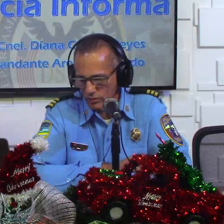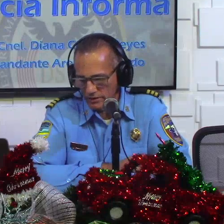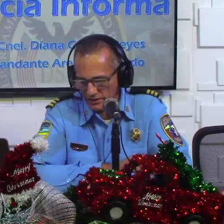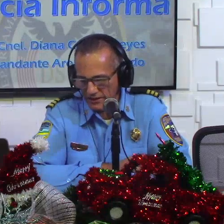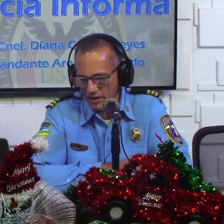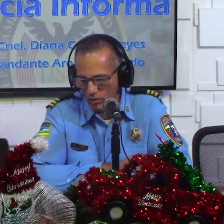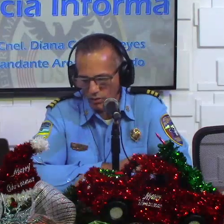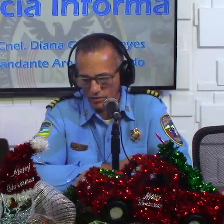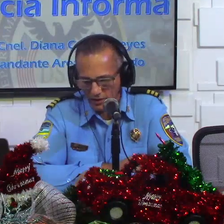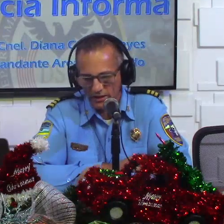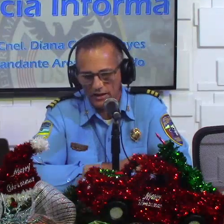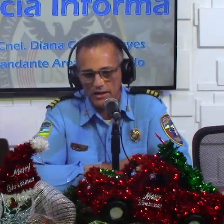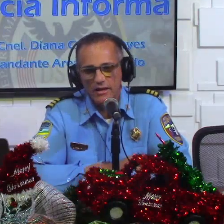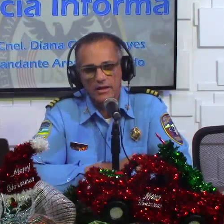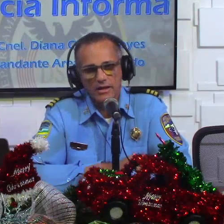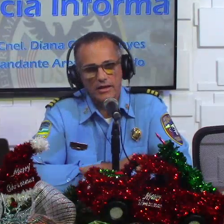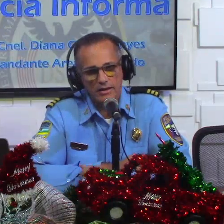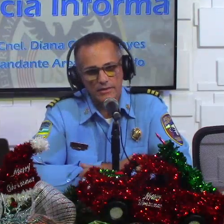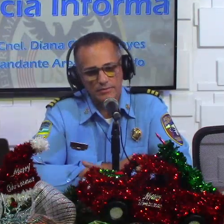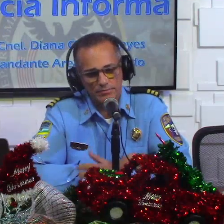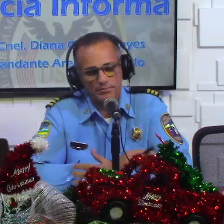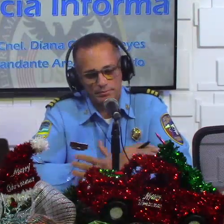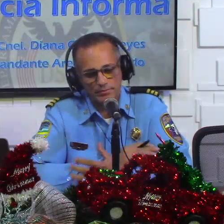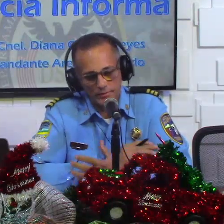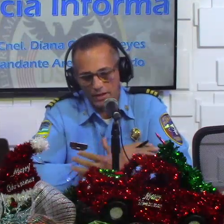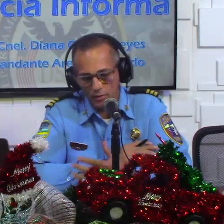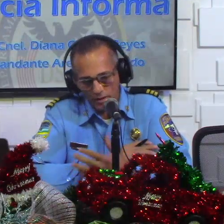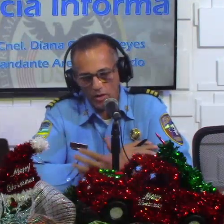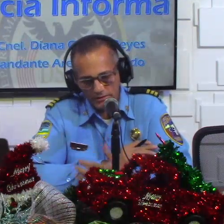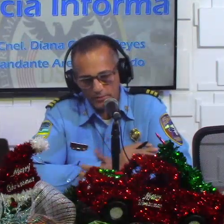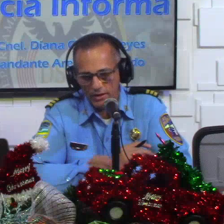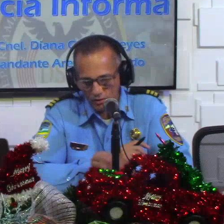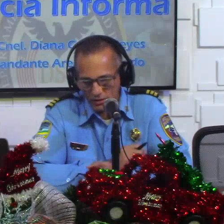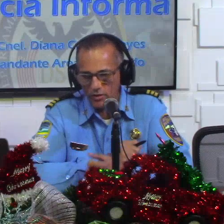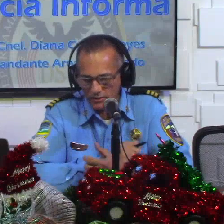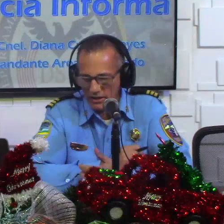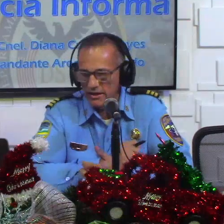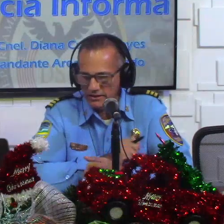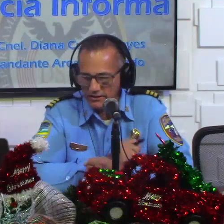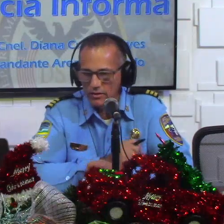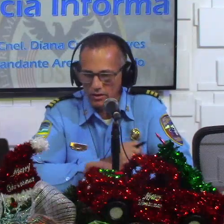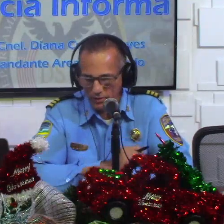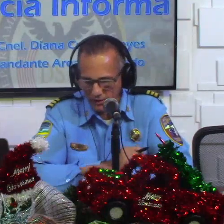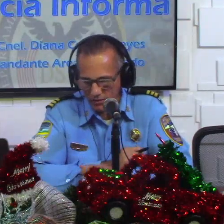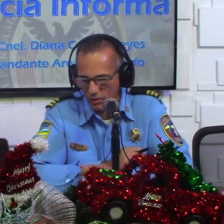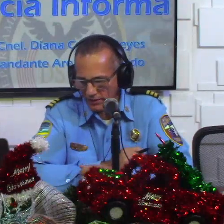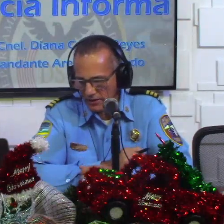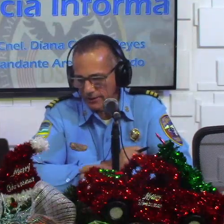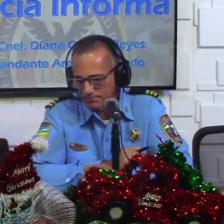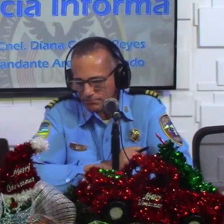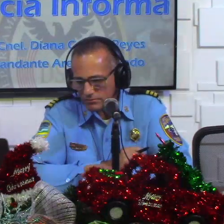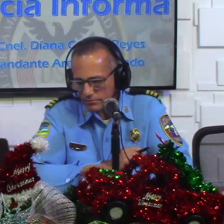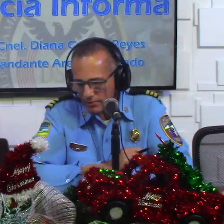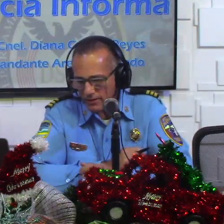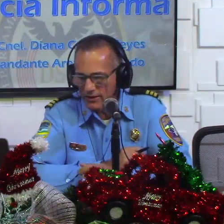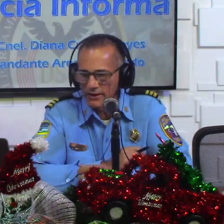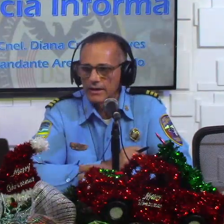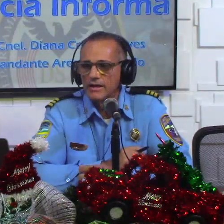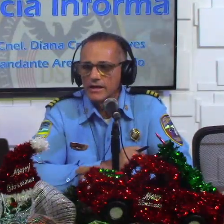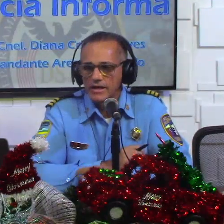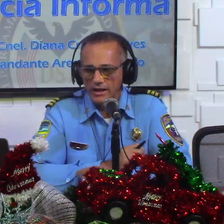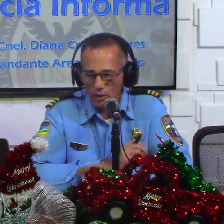su su necesidad o lo que usted quiera que podamos hacer para que usted pueda salir de ese ciclo de la violencia doméstica